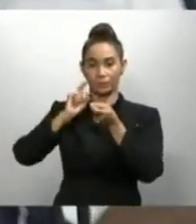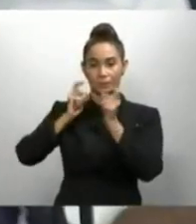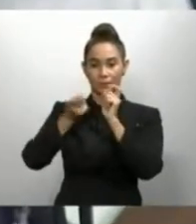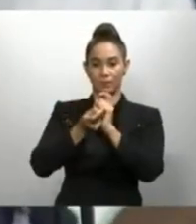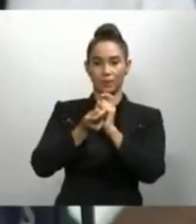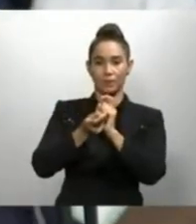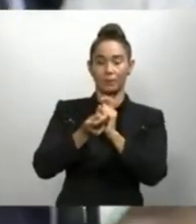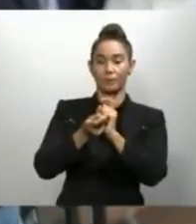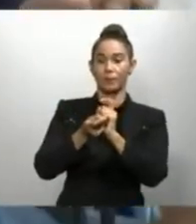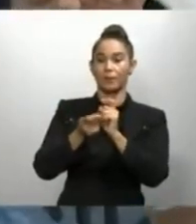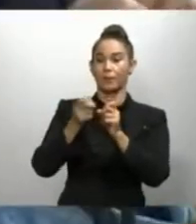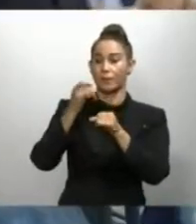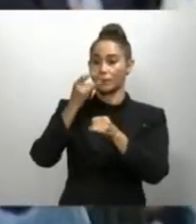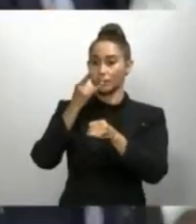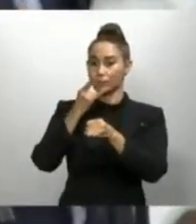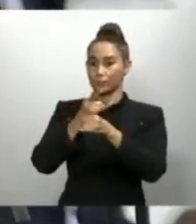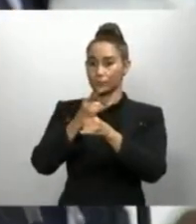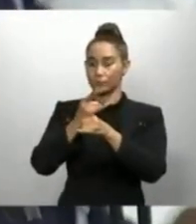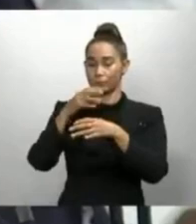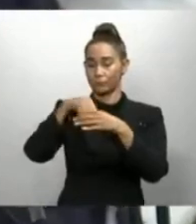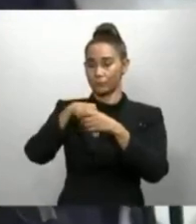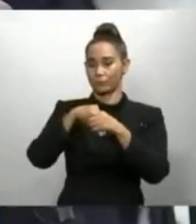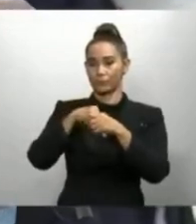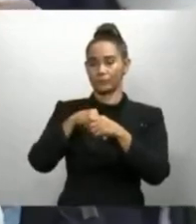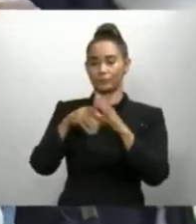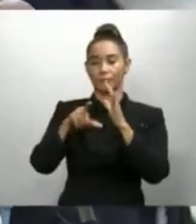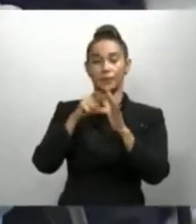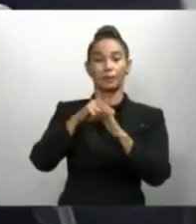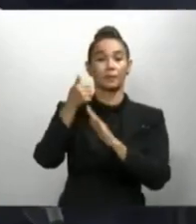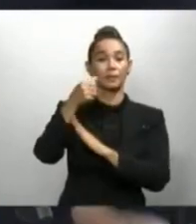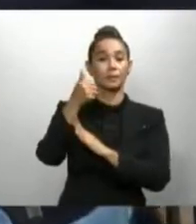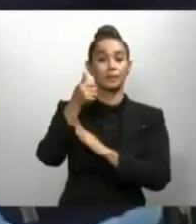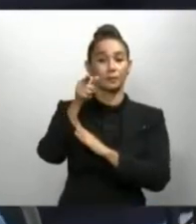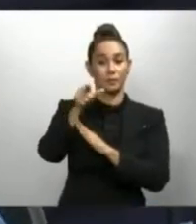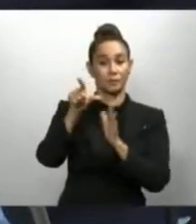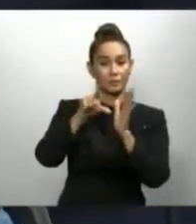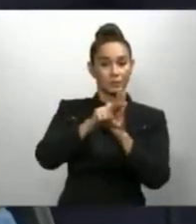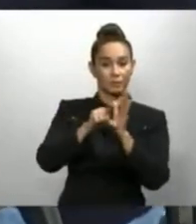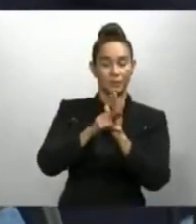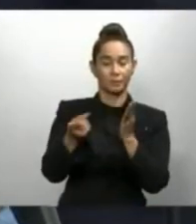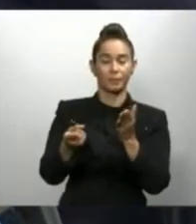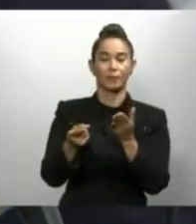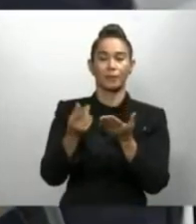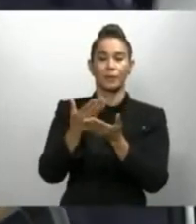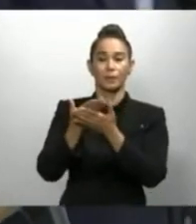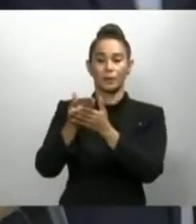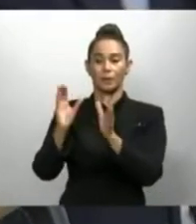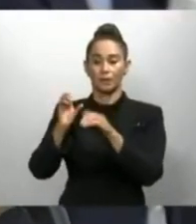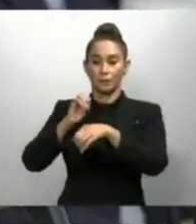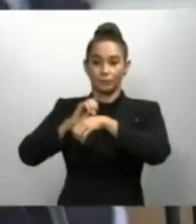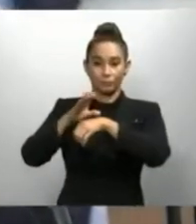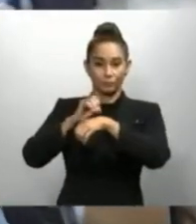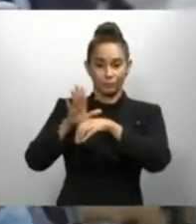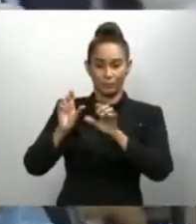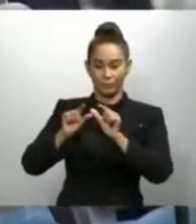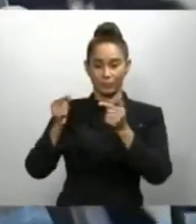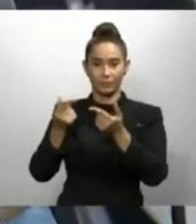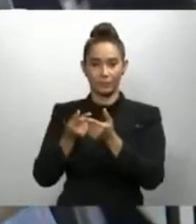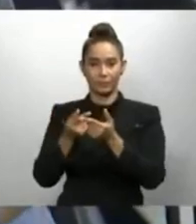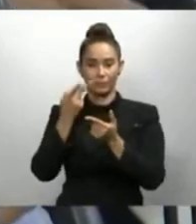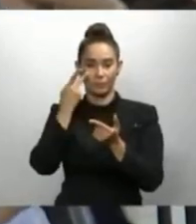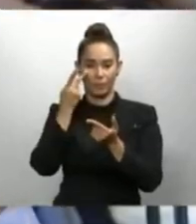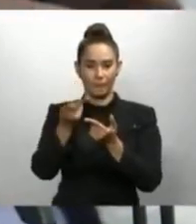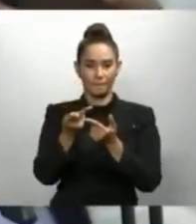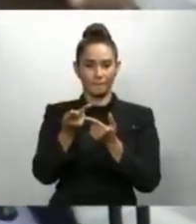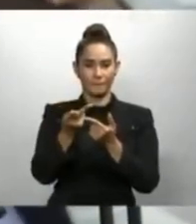los ilegales, de los carburantes. El artículo 10 de esta misma ley pone en manos de un consejo consultivo,